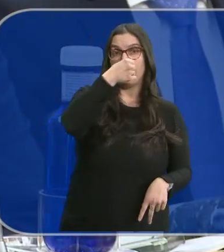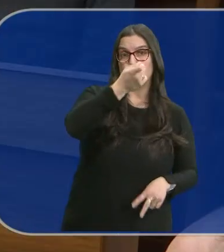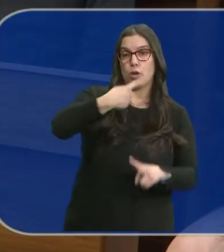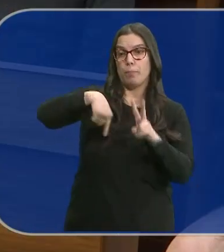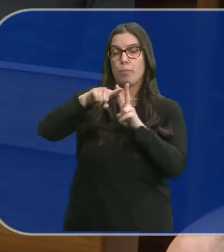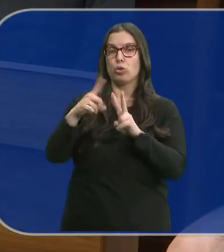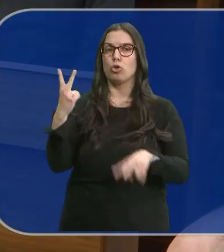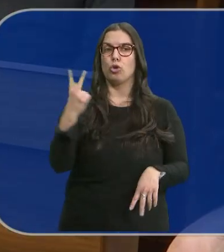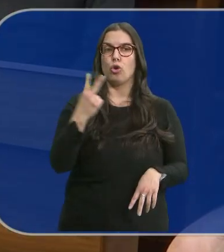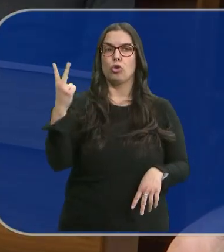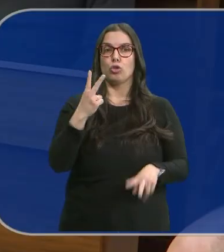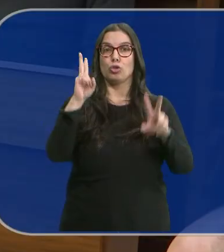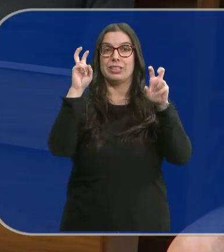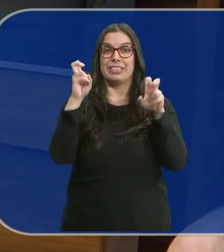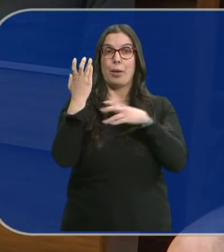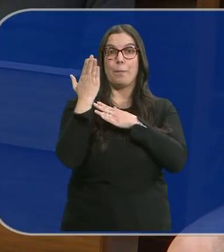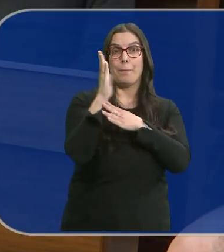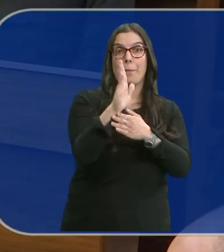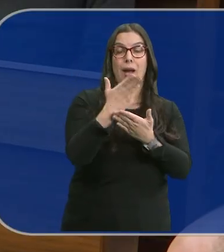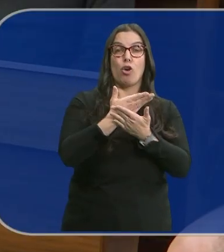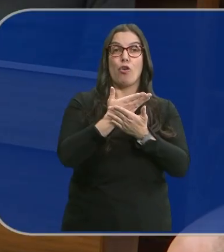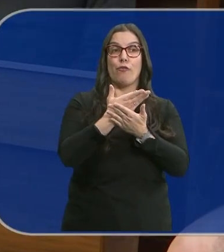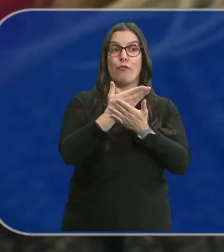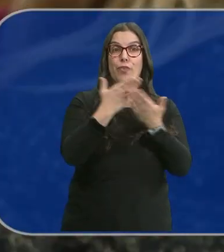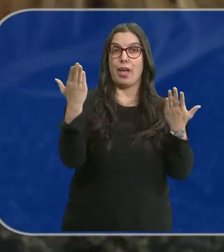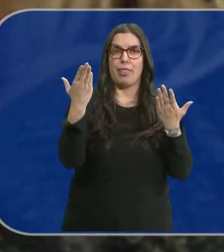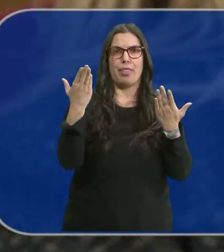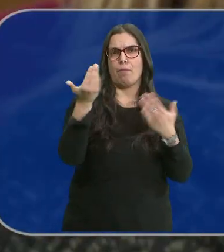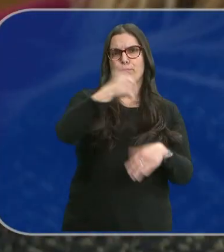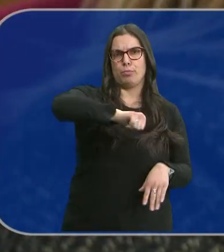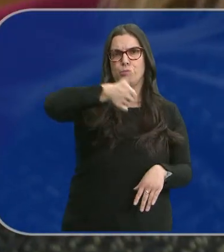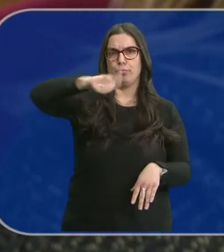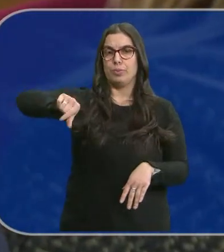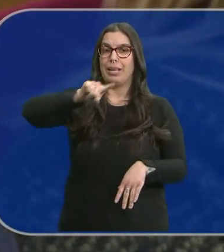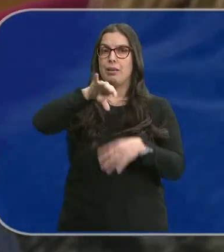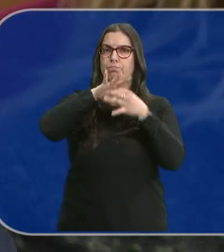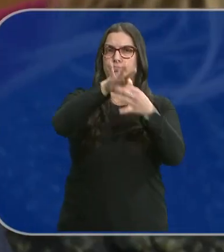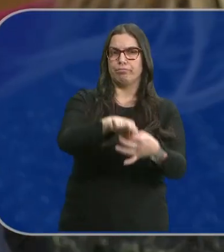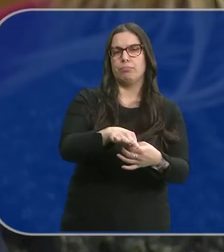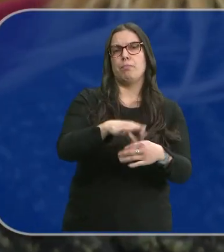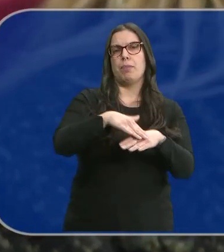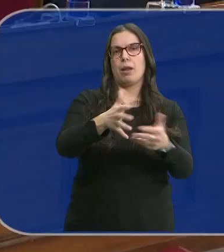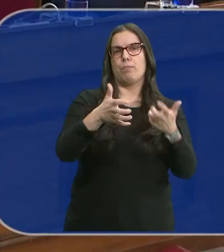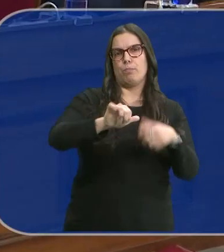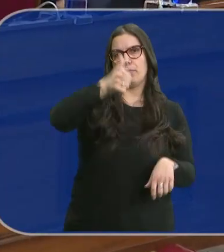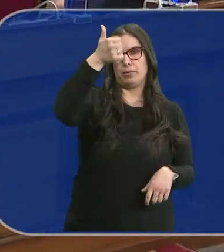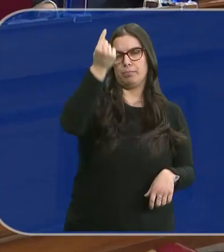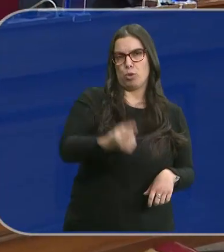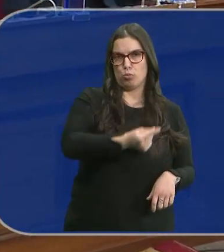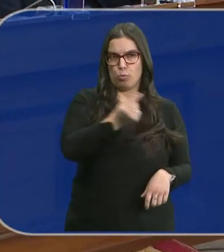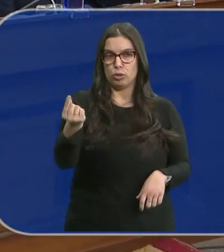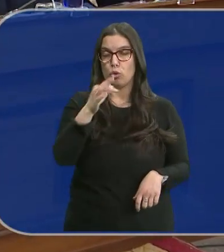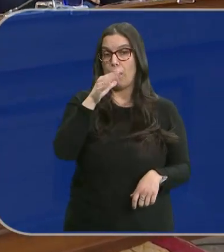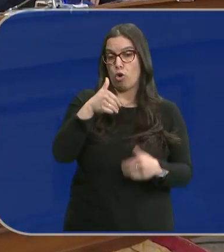hayan votado en contra de la cuestión de confianza que Ayala había vinculado a la aprobación del presupuesto de 2026. Se abre ahora